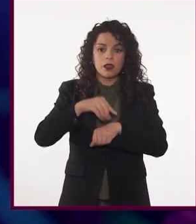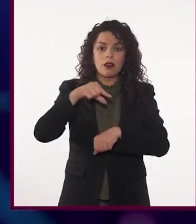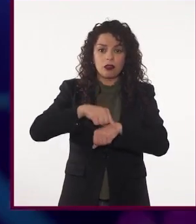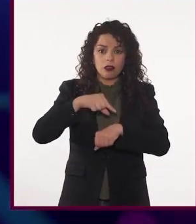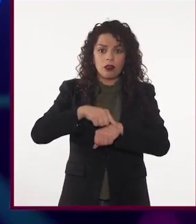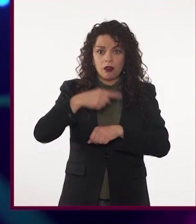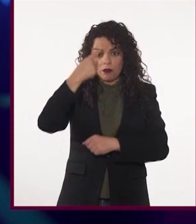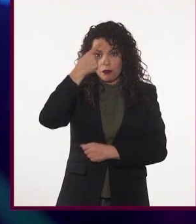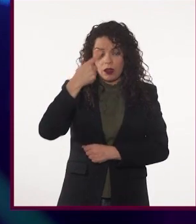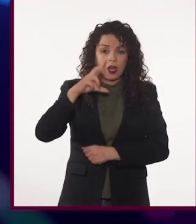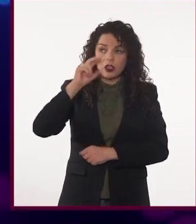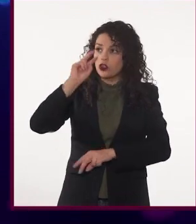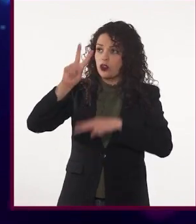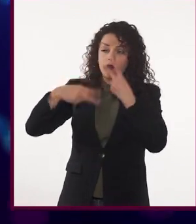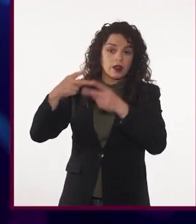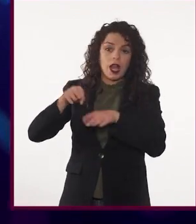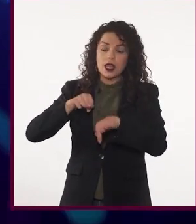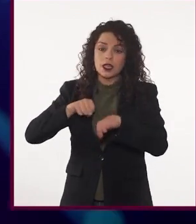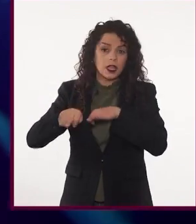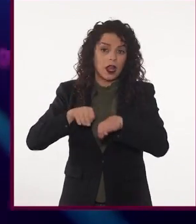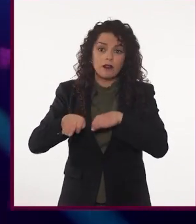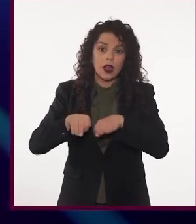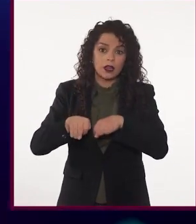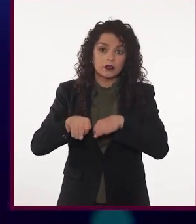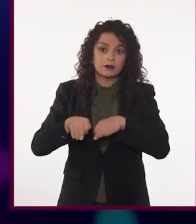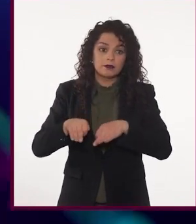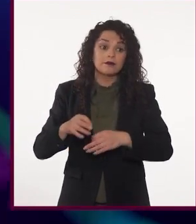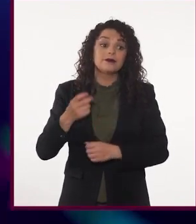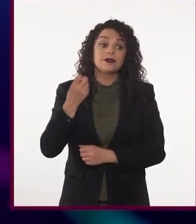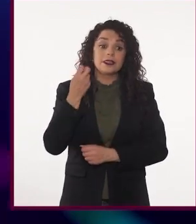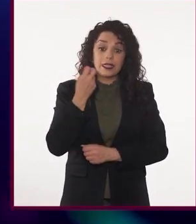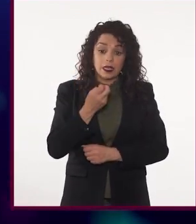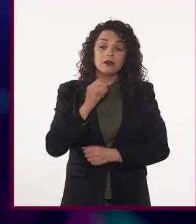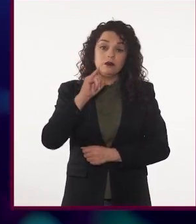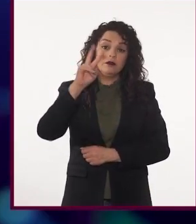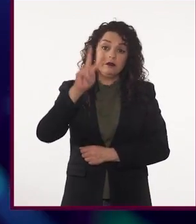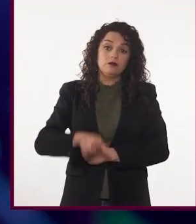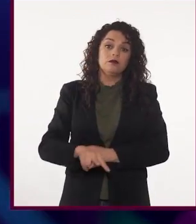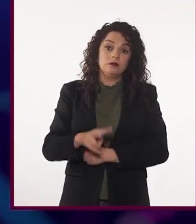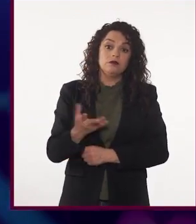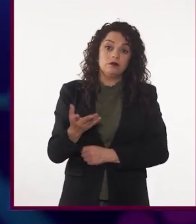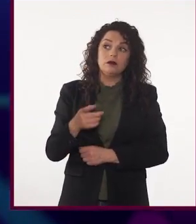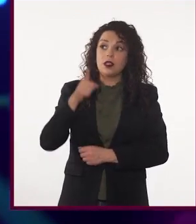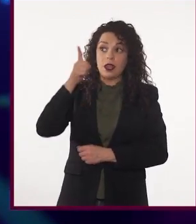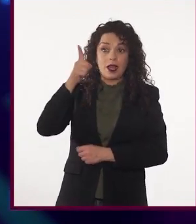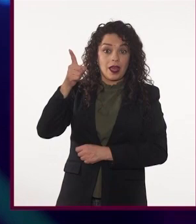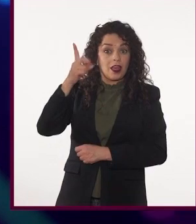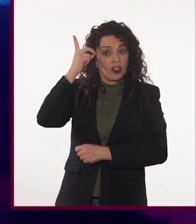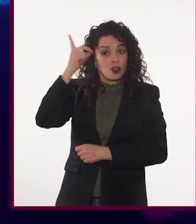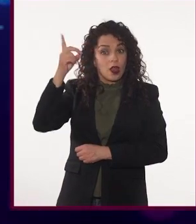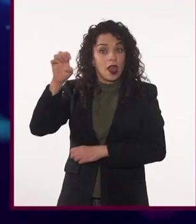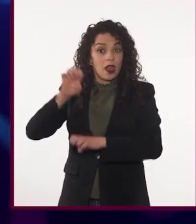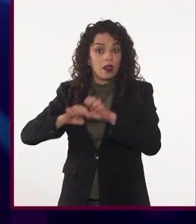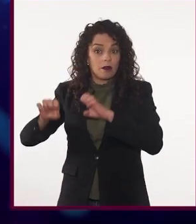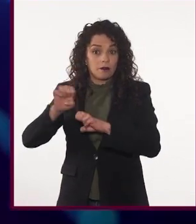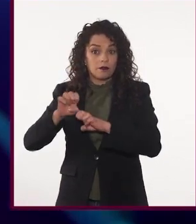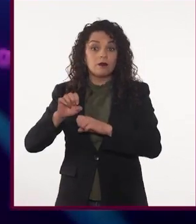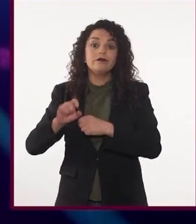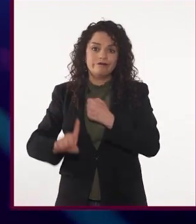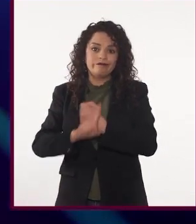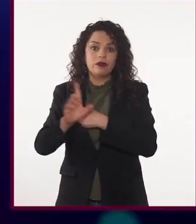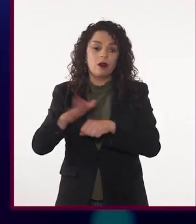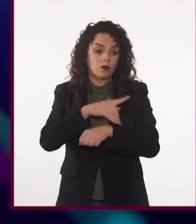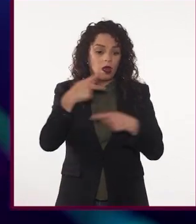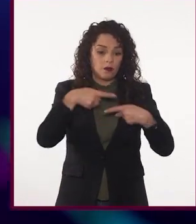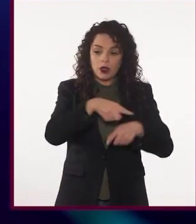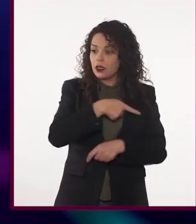de médico para que no vayan a trabajar. Y entonces ahí sí le afecta a la empresa que la persona